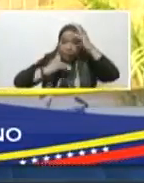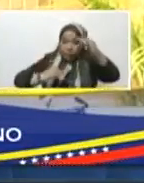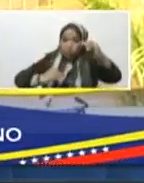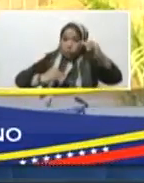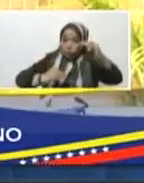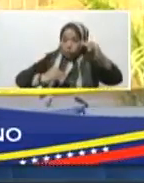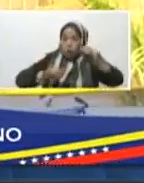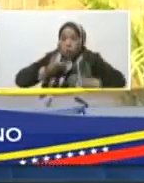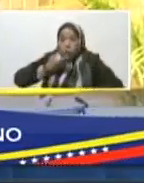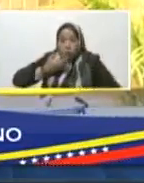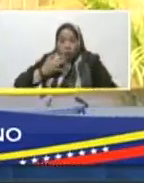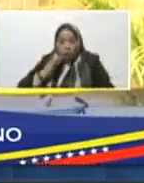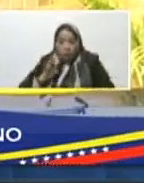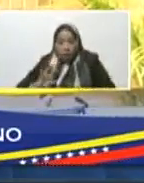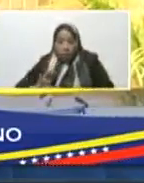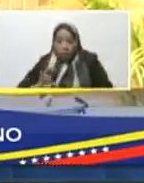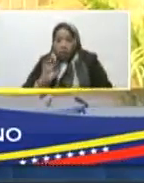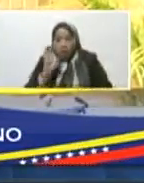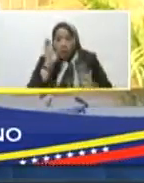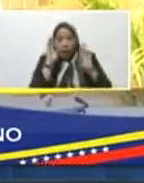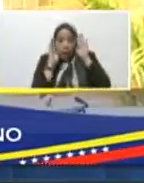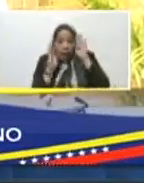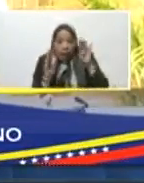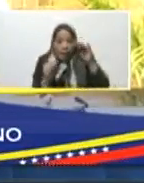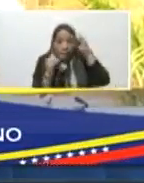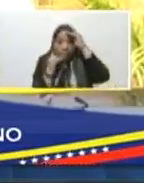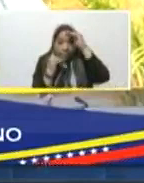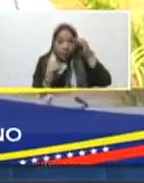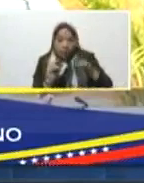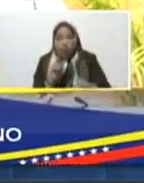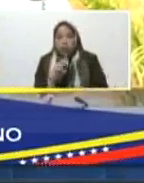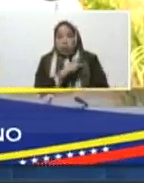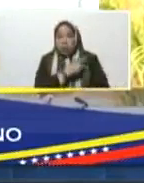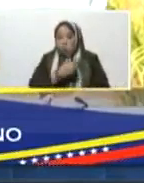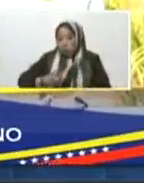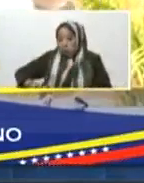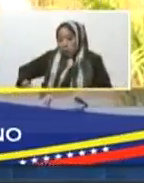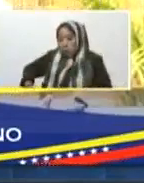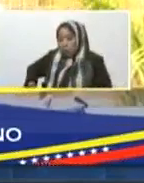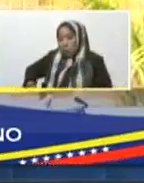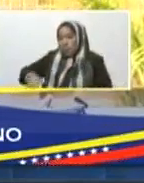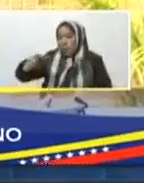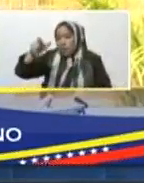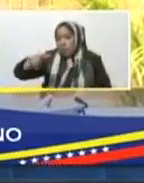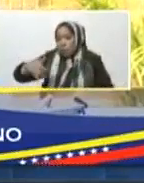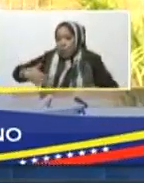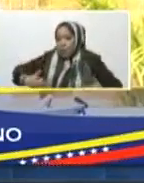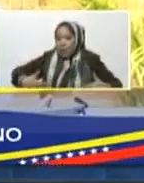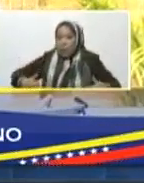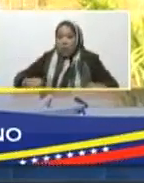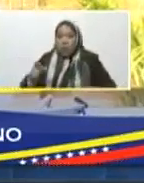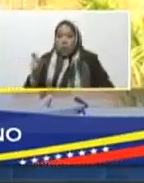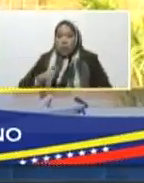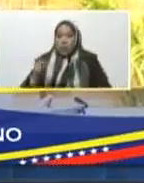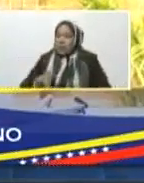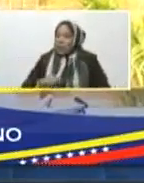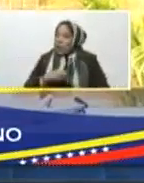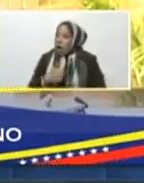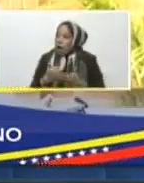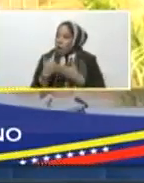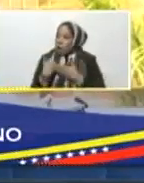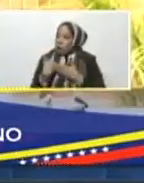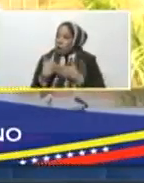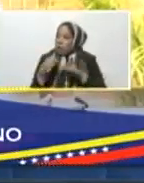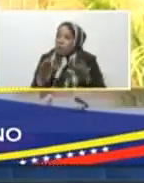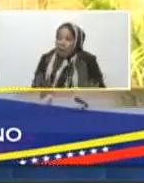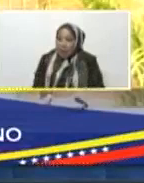Márquez, nosotros atendemos en la presidencia centenares de casos de salud. Centenares.